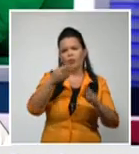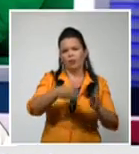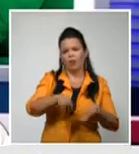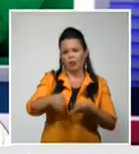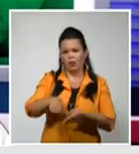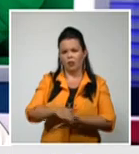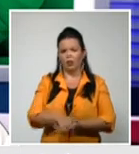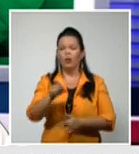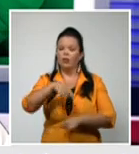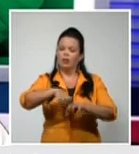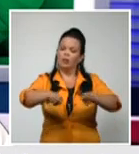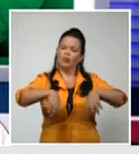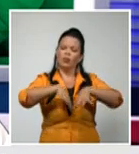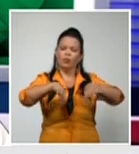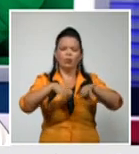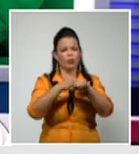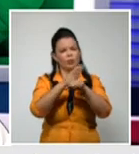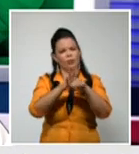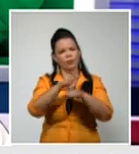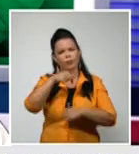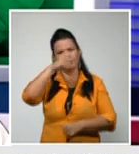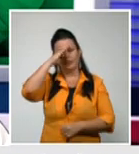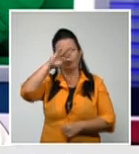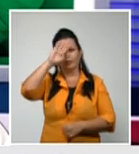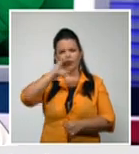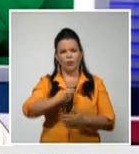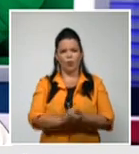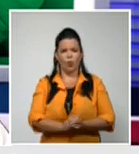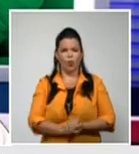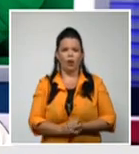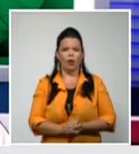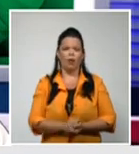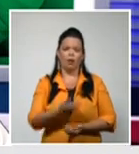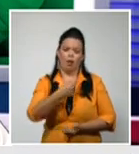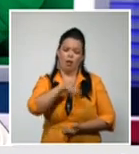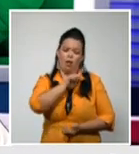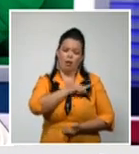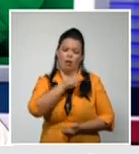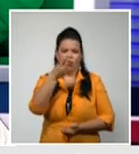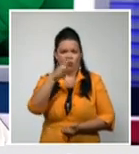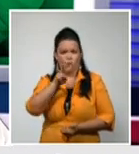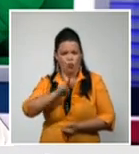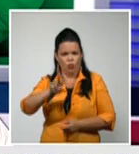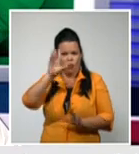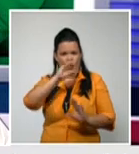en Cuba hasta el día de ayer, hasta las 12 de la noche de ayer.